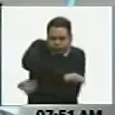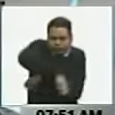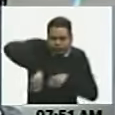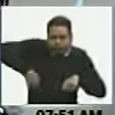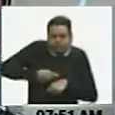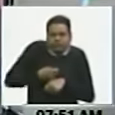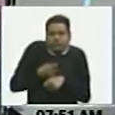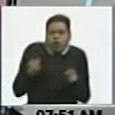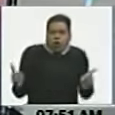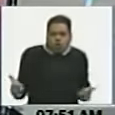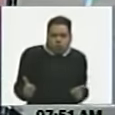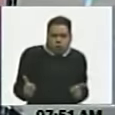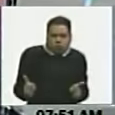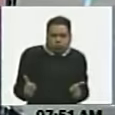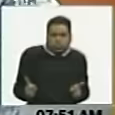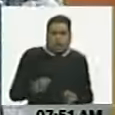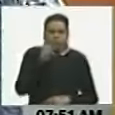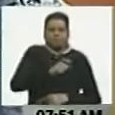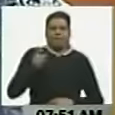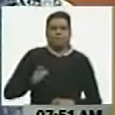cierto esa persona...